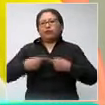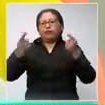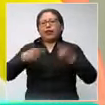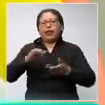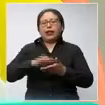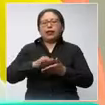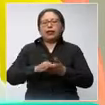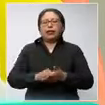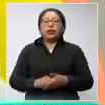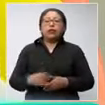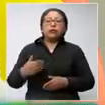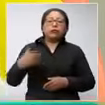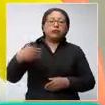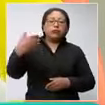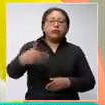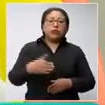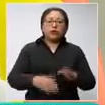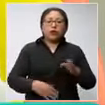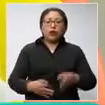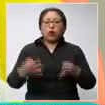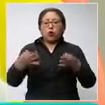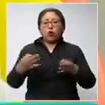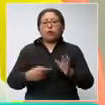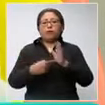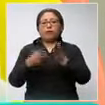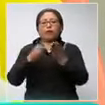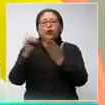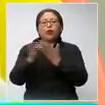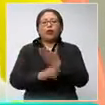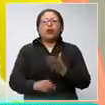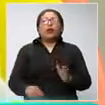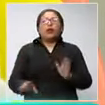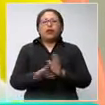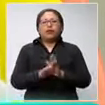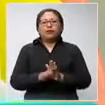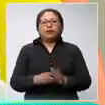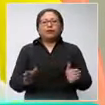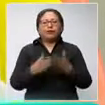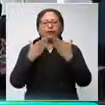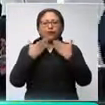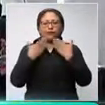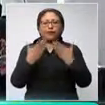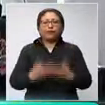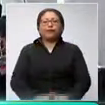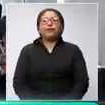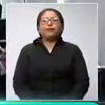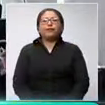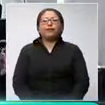anunciar en los próximos días la presentación oficial del proyecto de ley. Muchas gracias, compañeros.